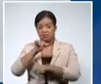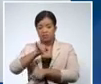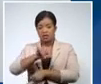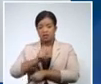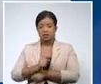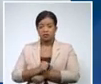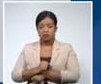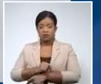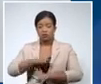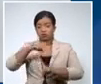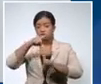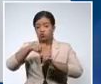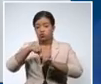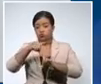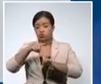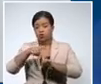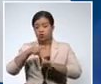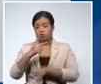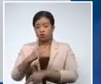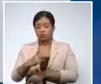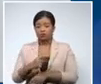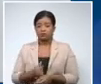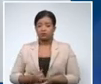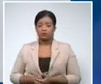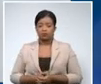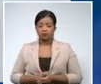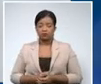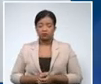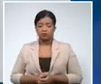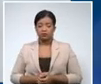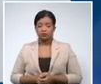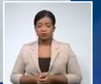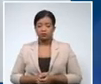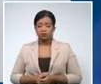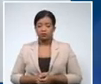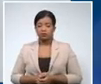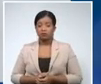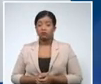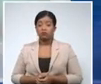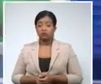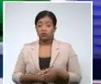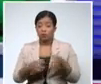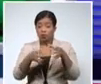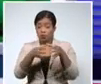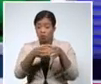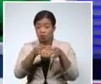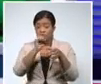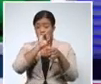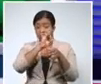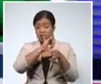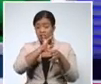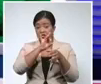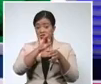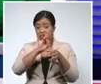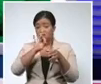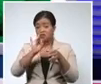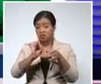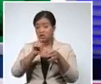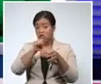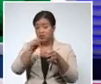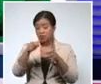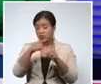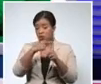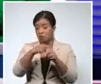Las Tunas 2. De los 777 pacientes diagnosticados, el